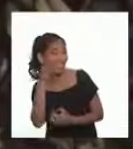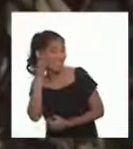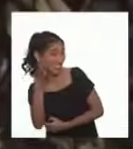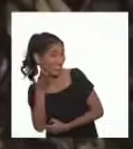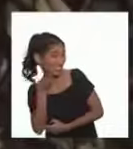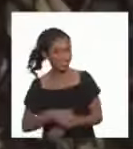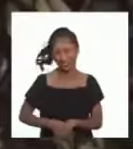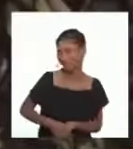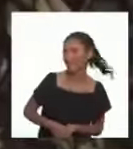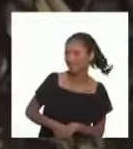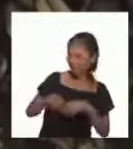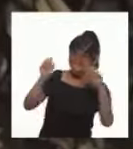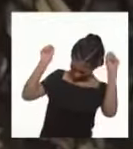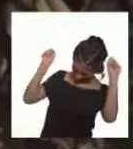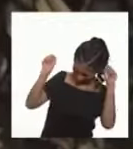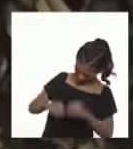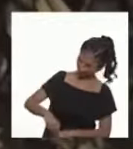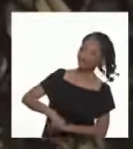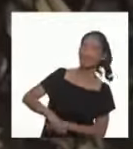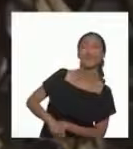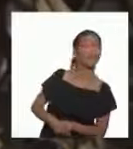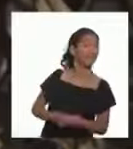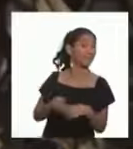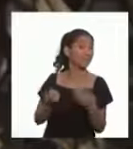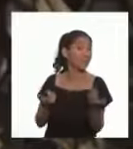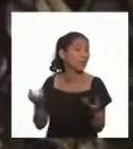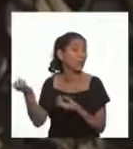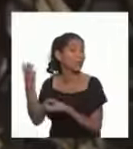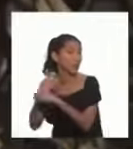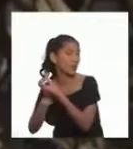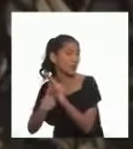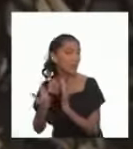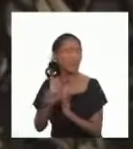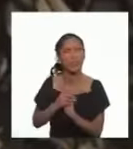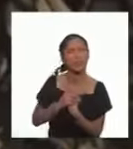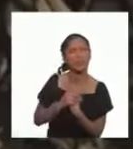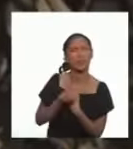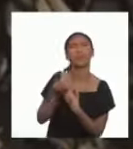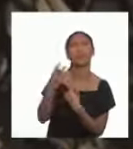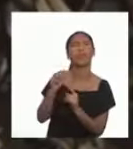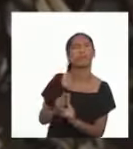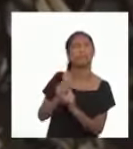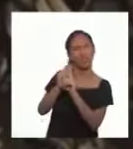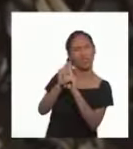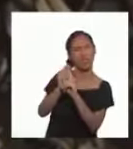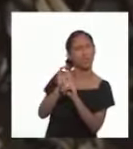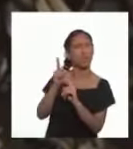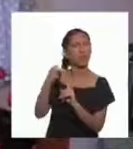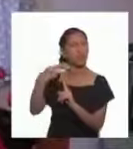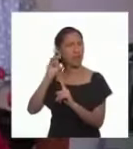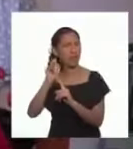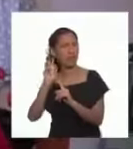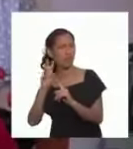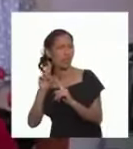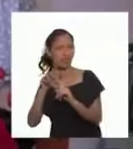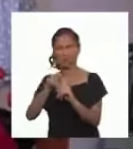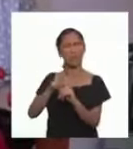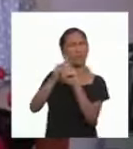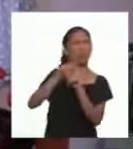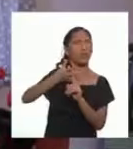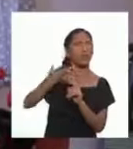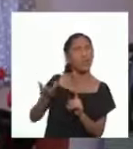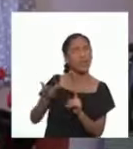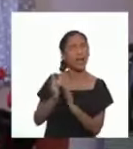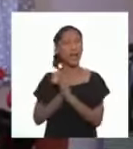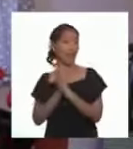Martina. Seguro que sí, Calcetín. Y cuéntame, ¿por qué es especial para Héctor? ¡Oh! ¡Sí